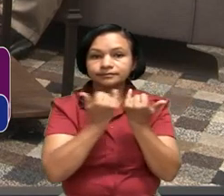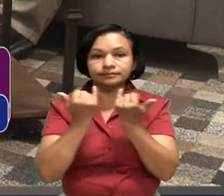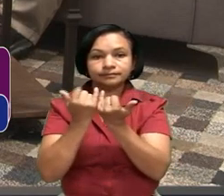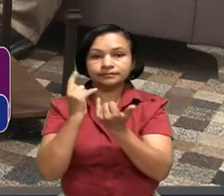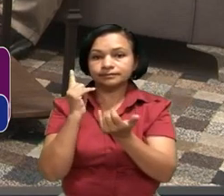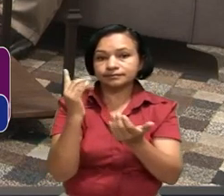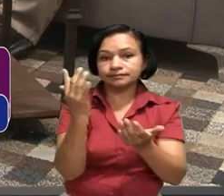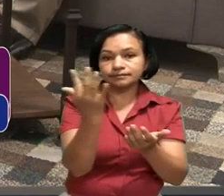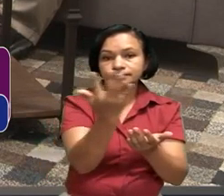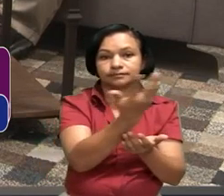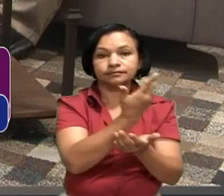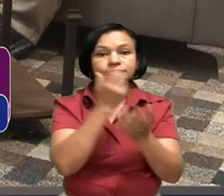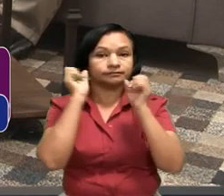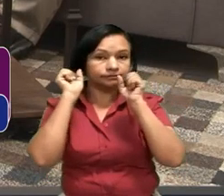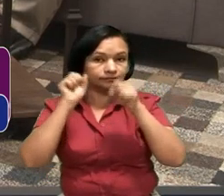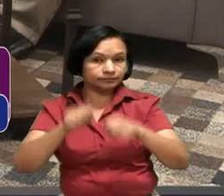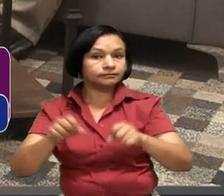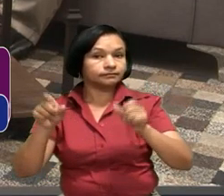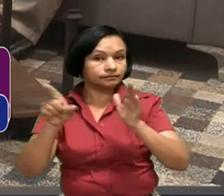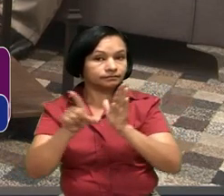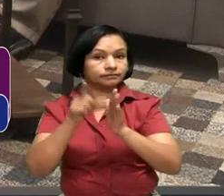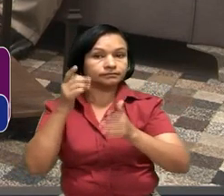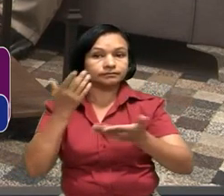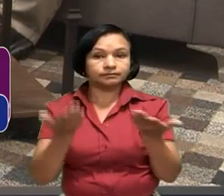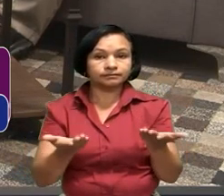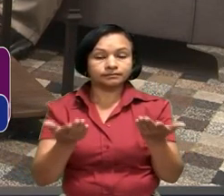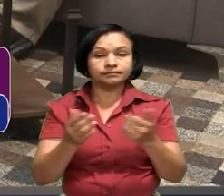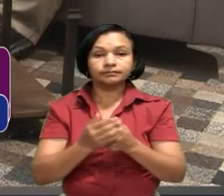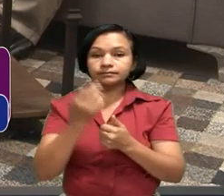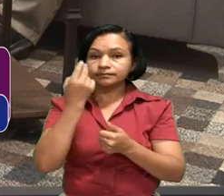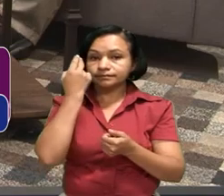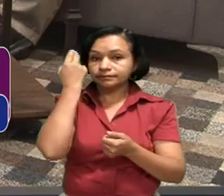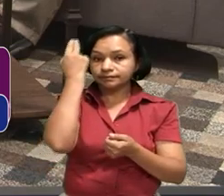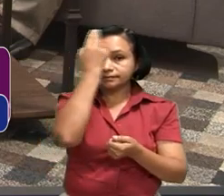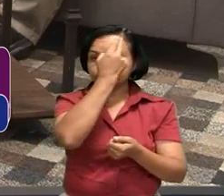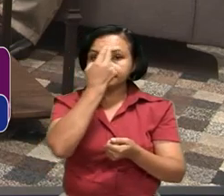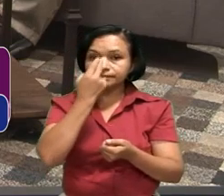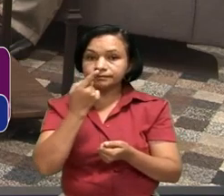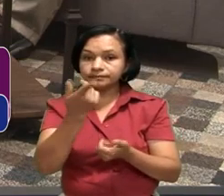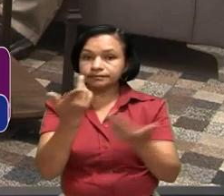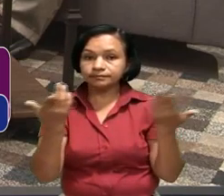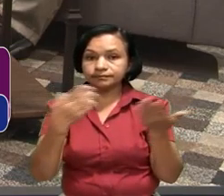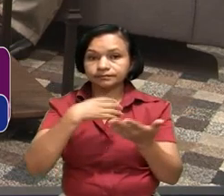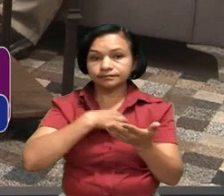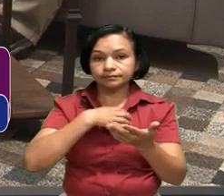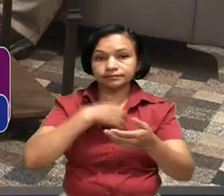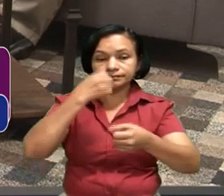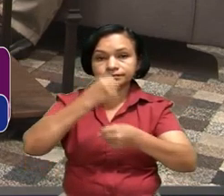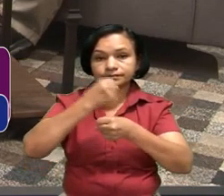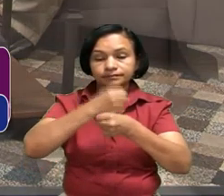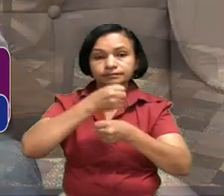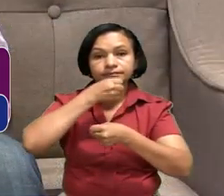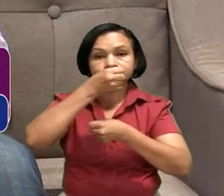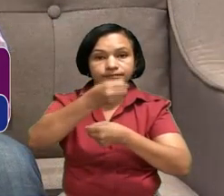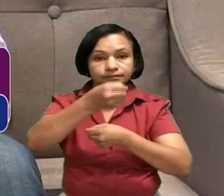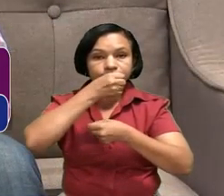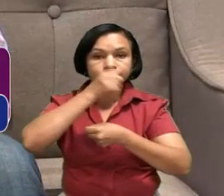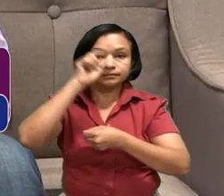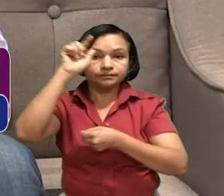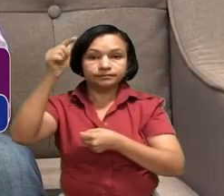a ser alcanzados por el 2 moisés le pregunto a partir del ejercicio periodístico en nicaragua dentro de la lógica de un